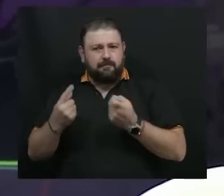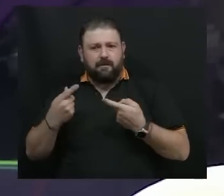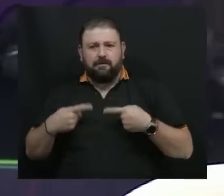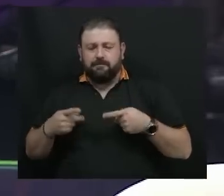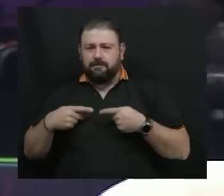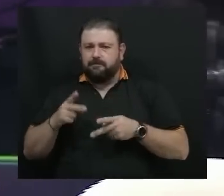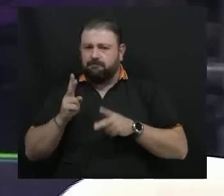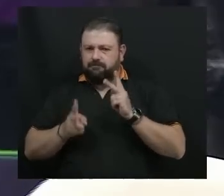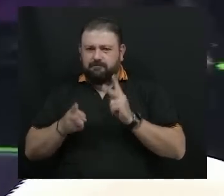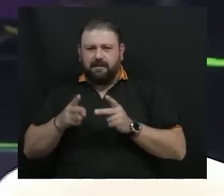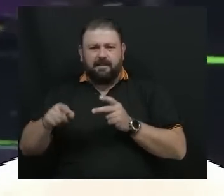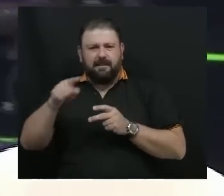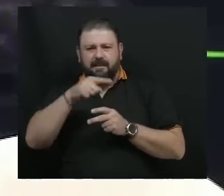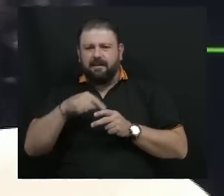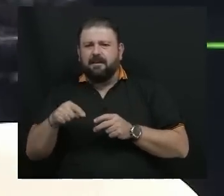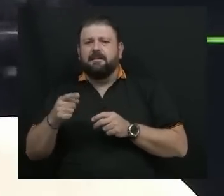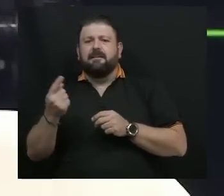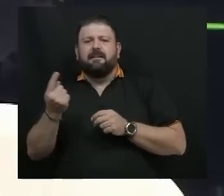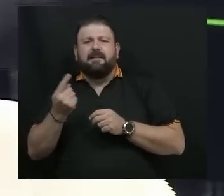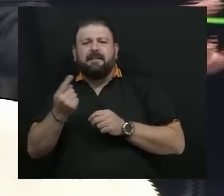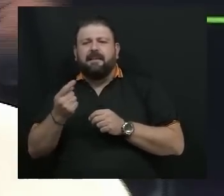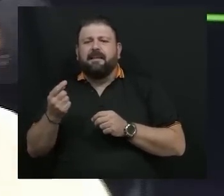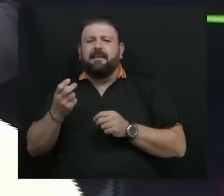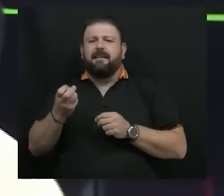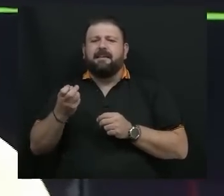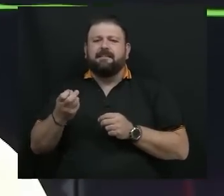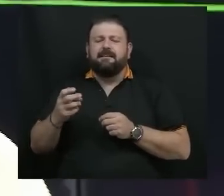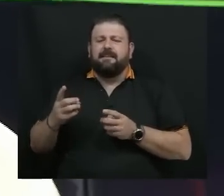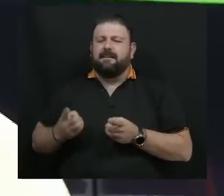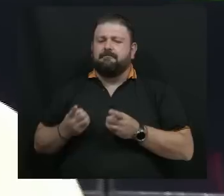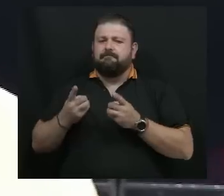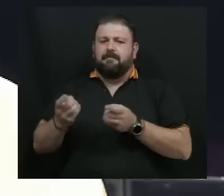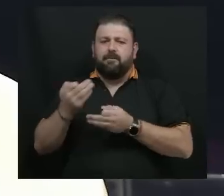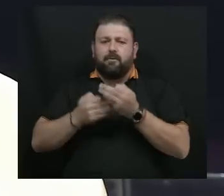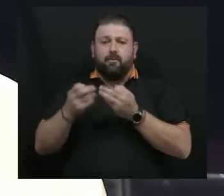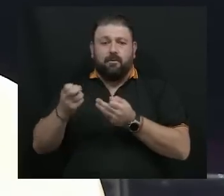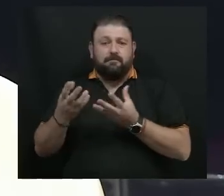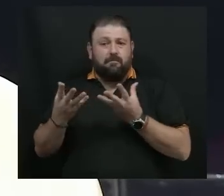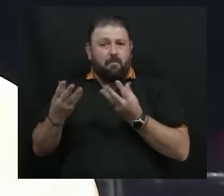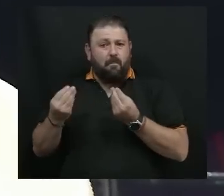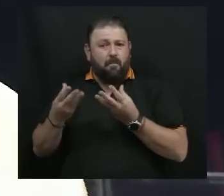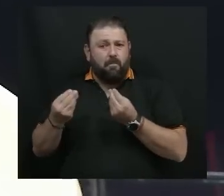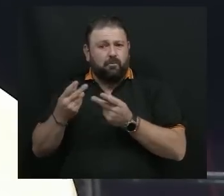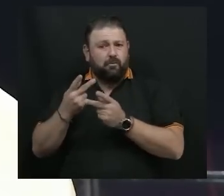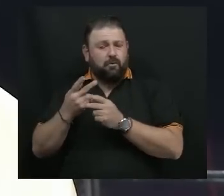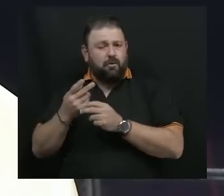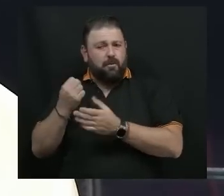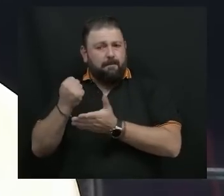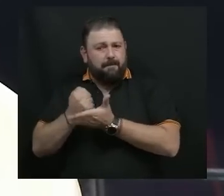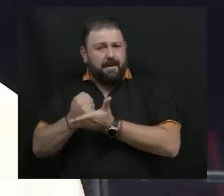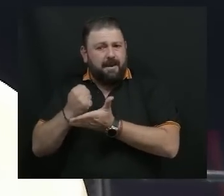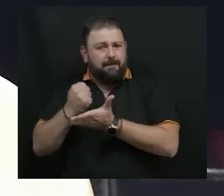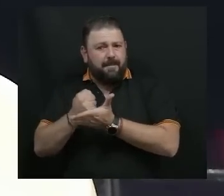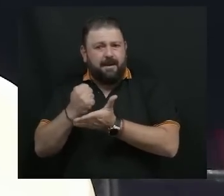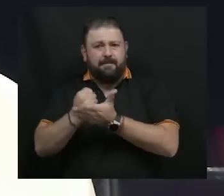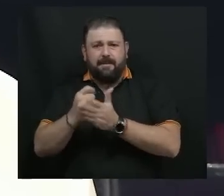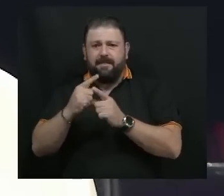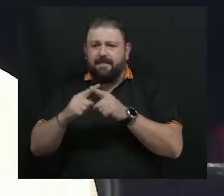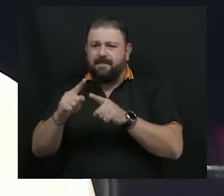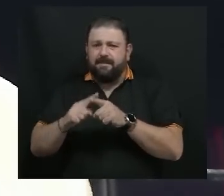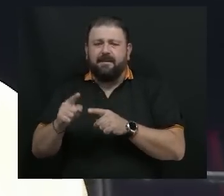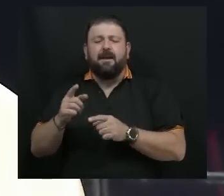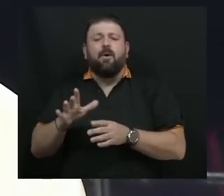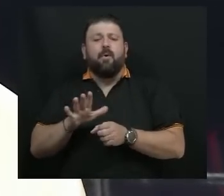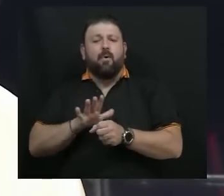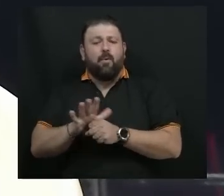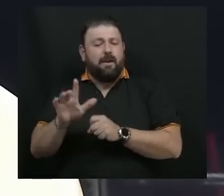bueno, ¿qué característica o qué nos diferencia de tantas marcas nutricionales que hay en el mercado? ¿Cuál es la gran